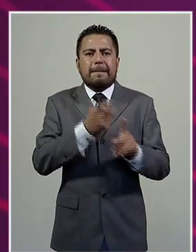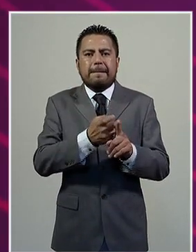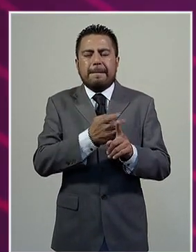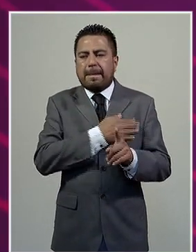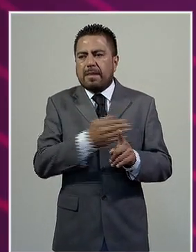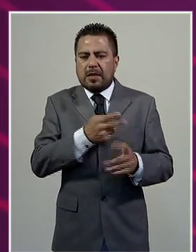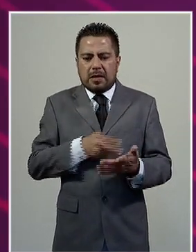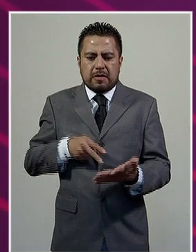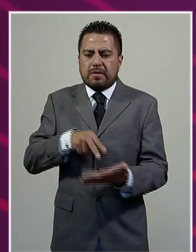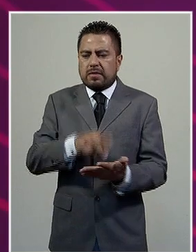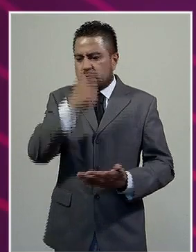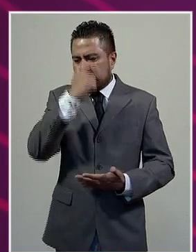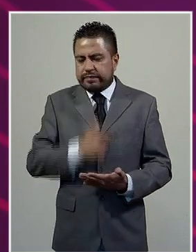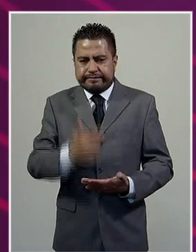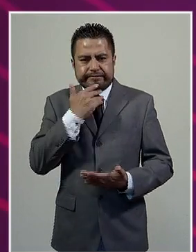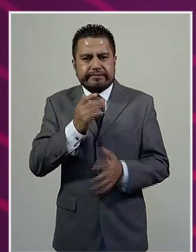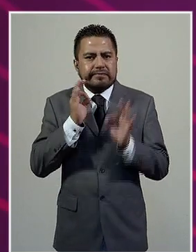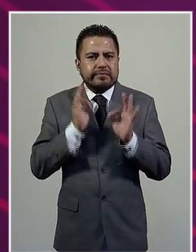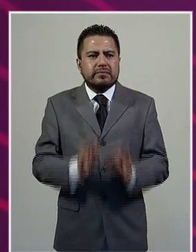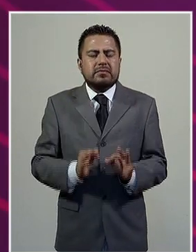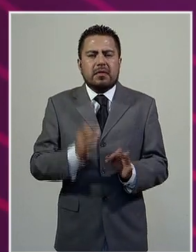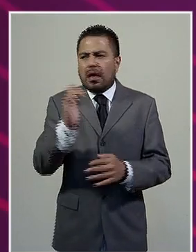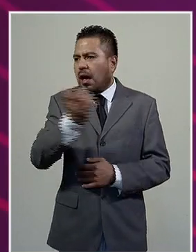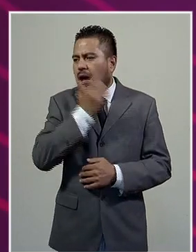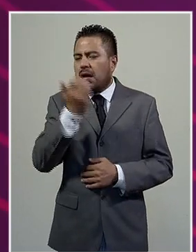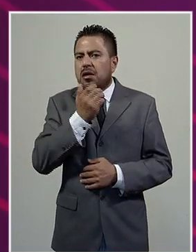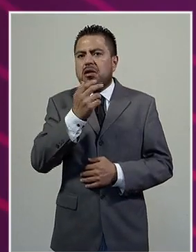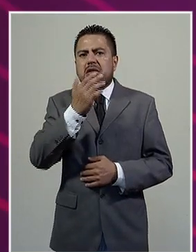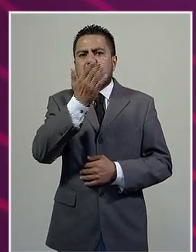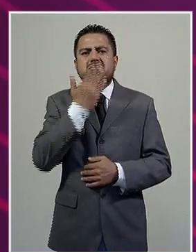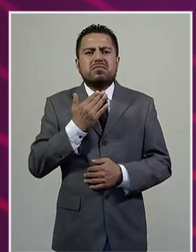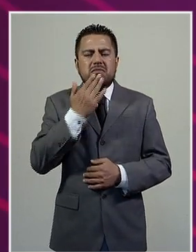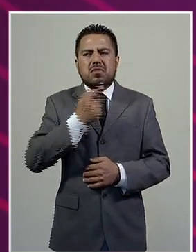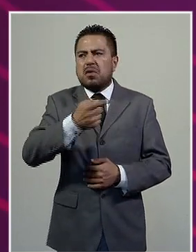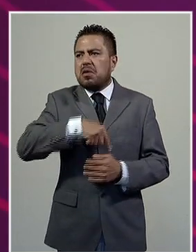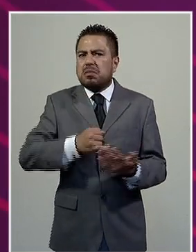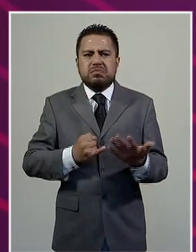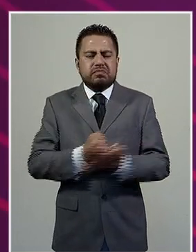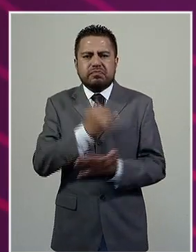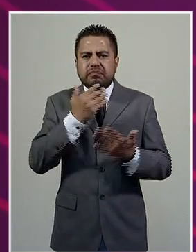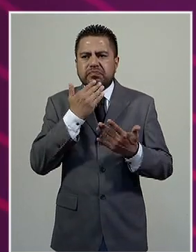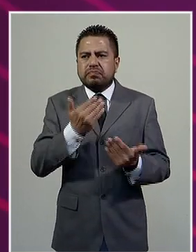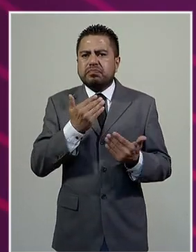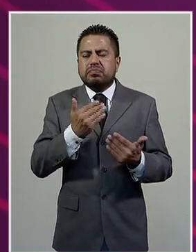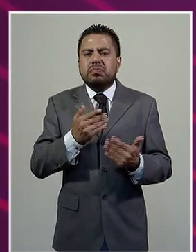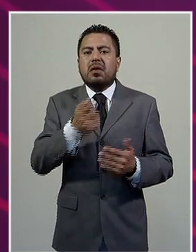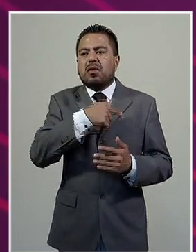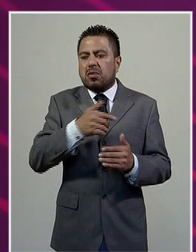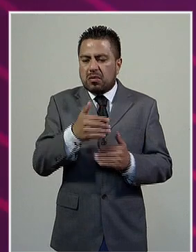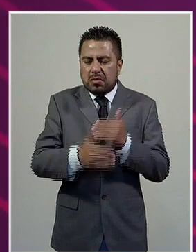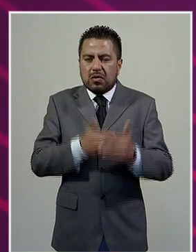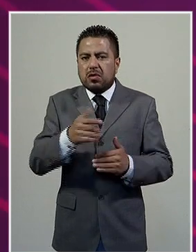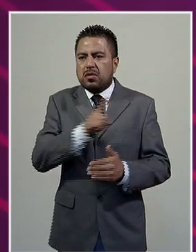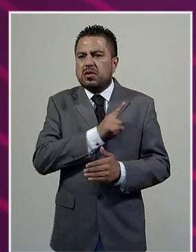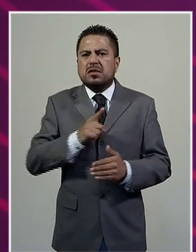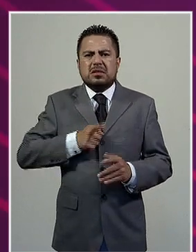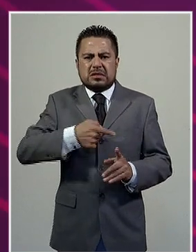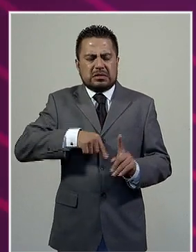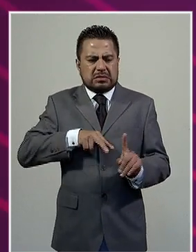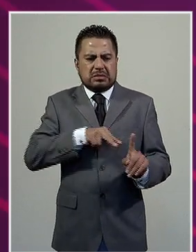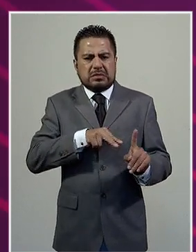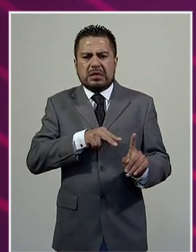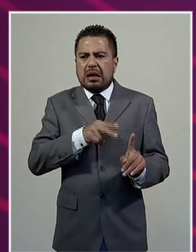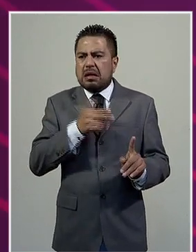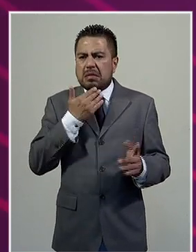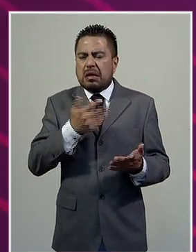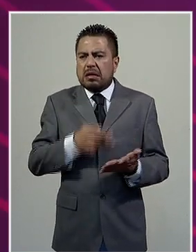buena presentación era algo que era muy común, ¿no? Y nadie lo tiene muy bien definido. Entonces, al momento nosotros de ver esto de la buena